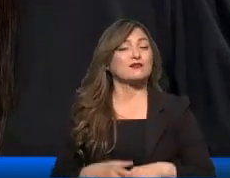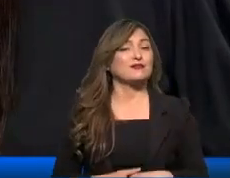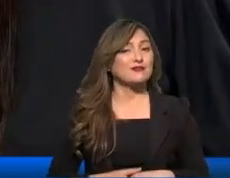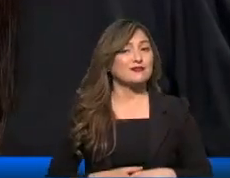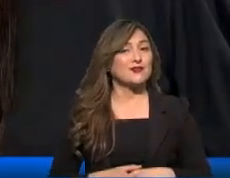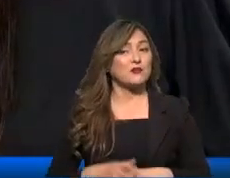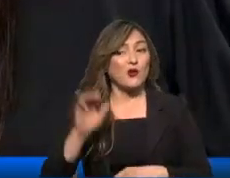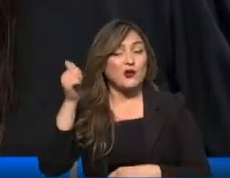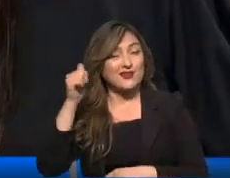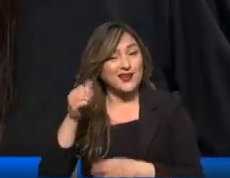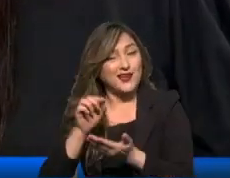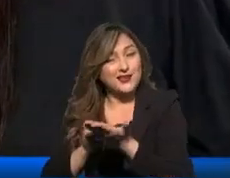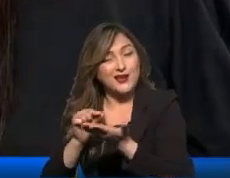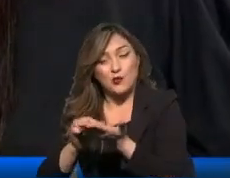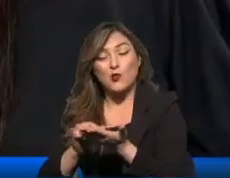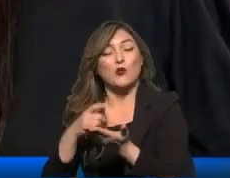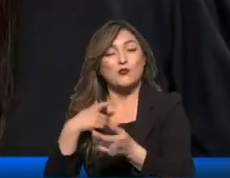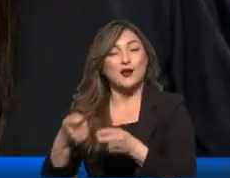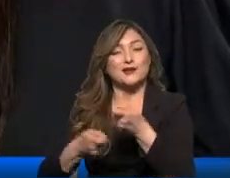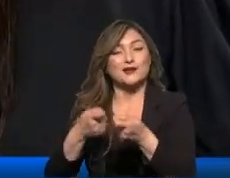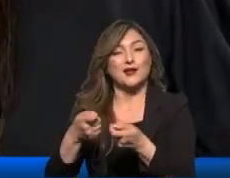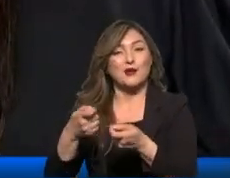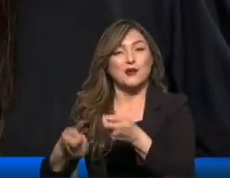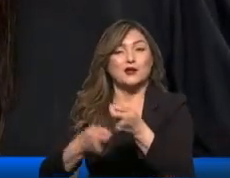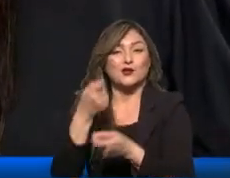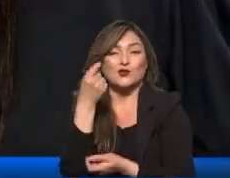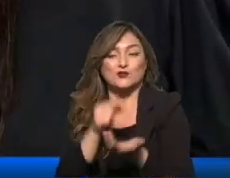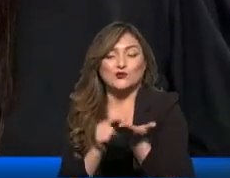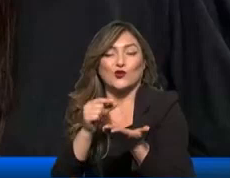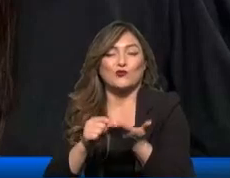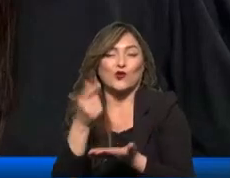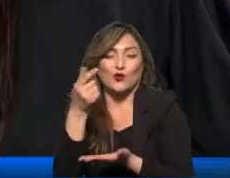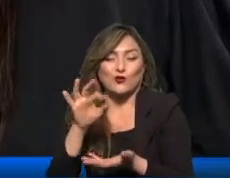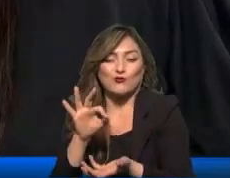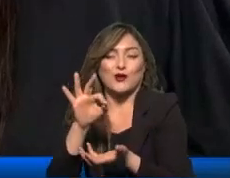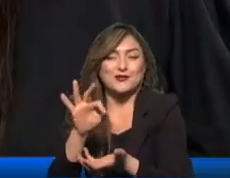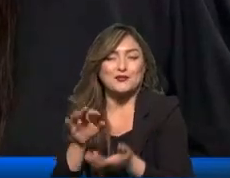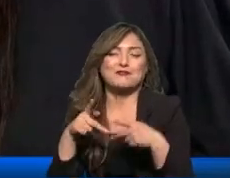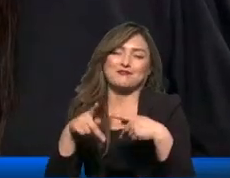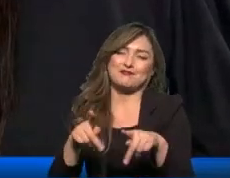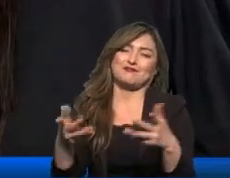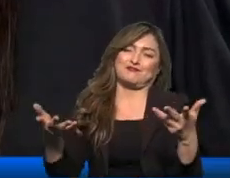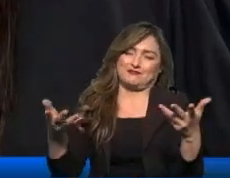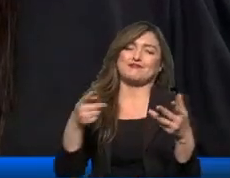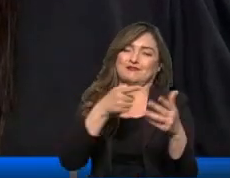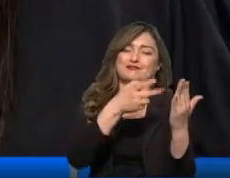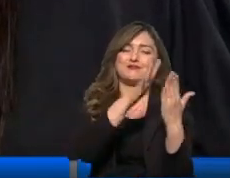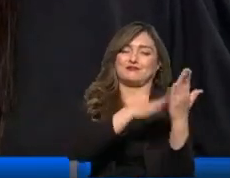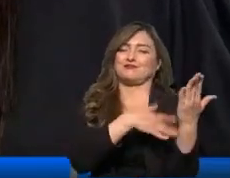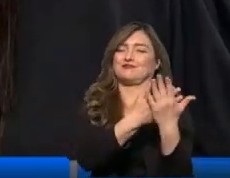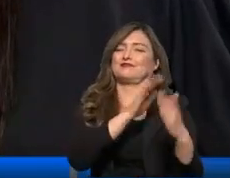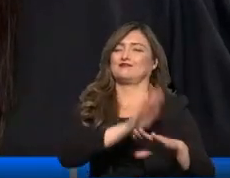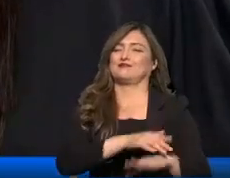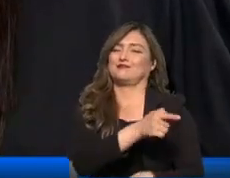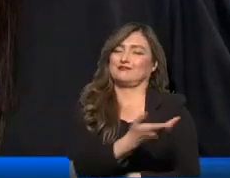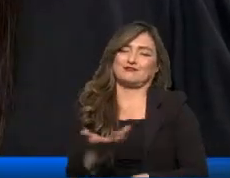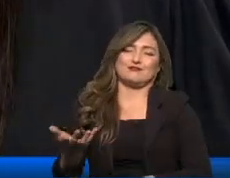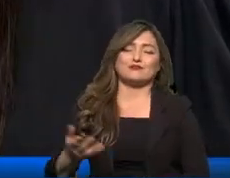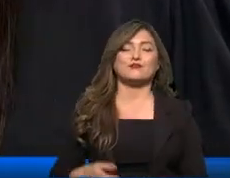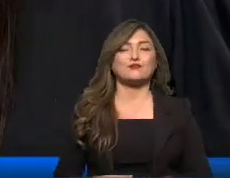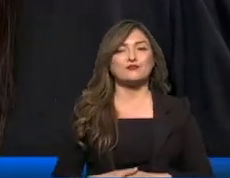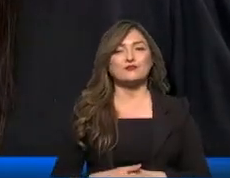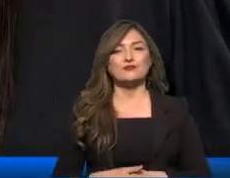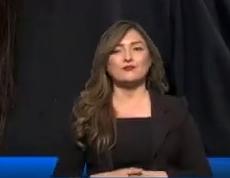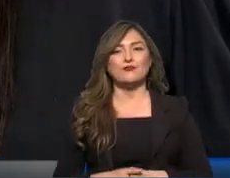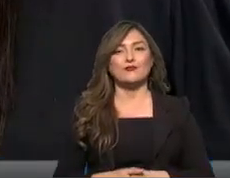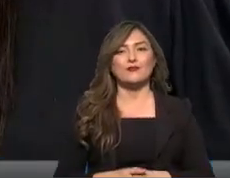vende los 10 gramos y en la esquina tiene 2 libras de fundita en fundita. Eso es lo que permite actualmente estos umbrales que se llama esta